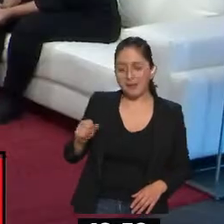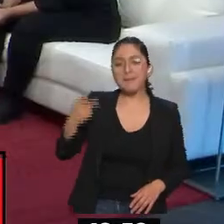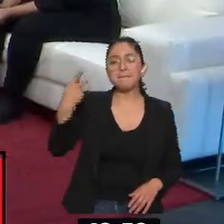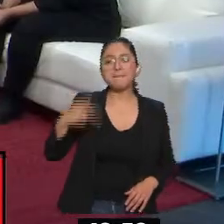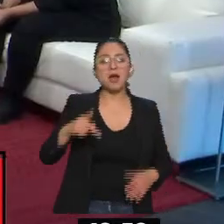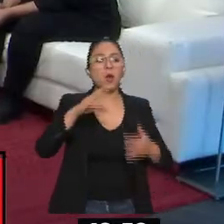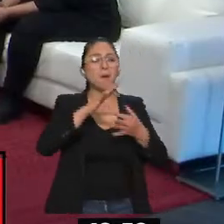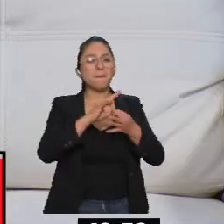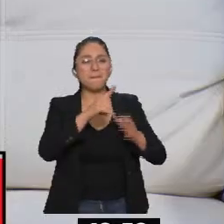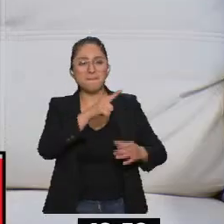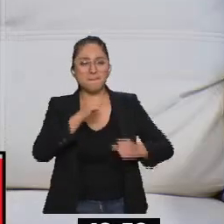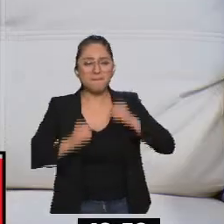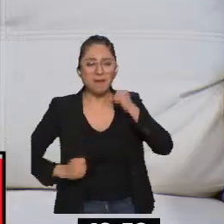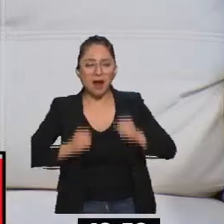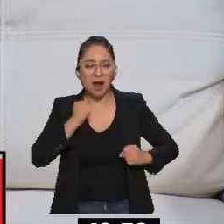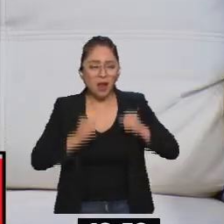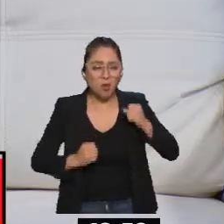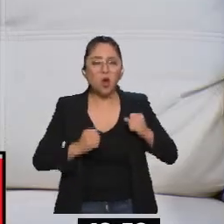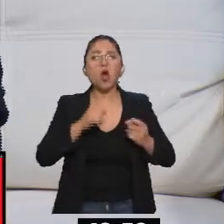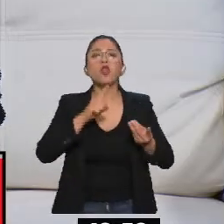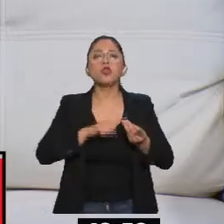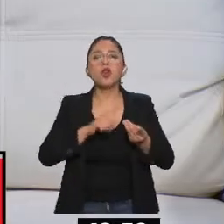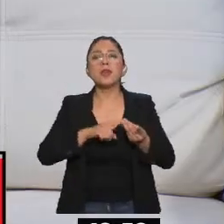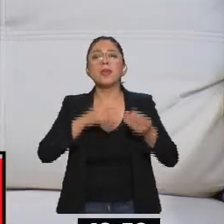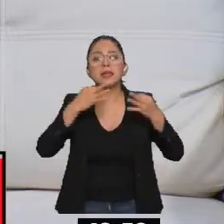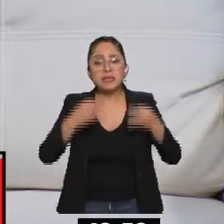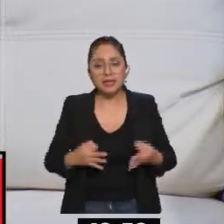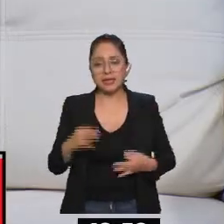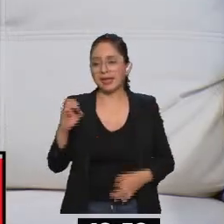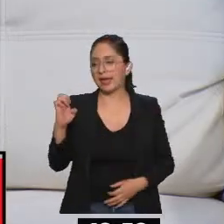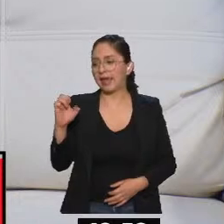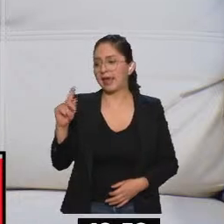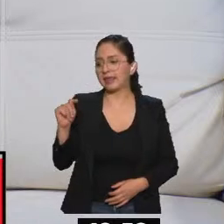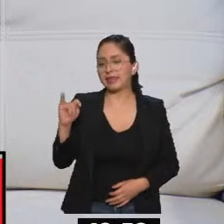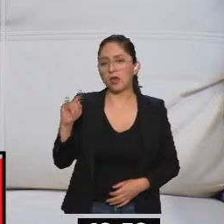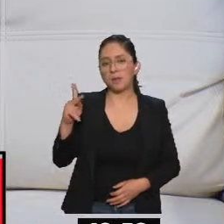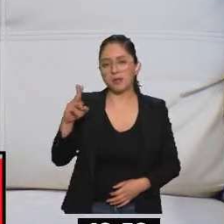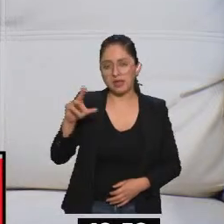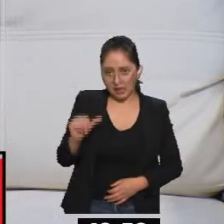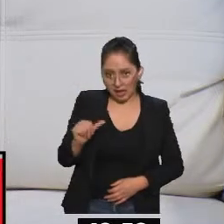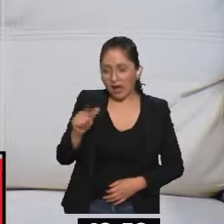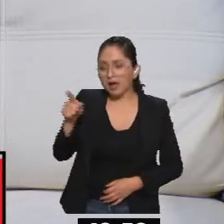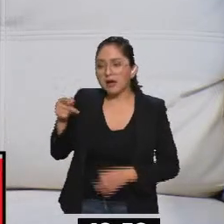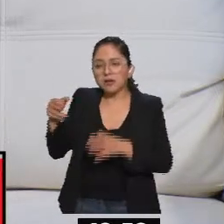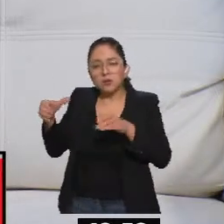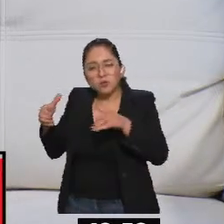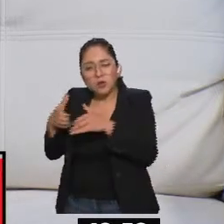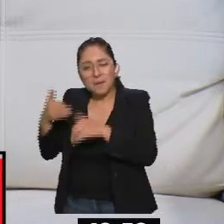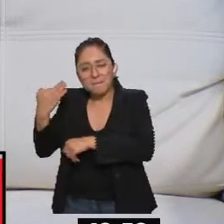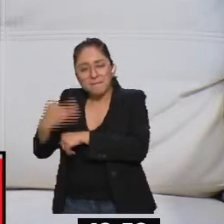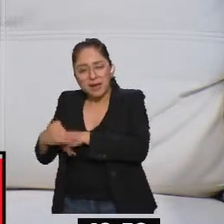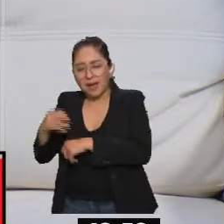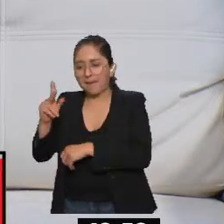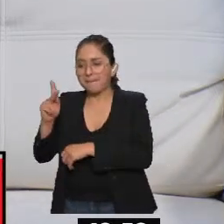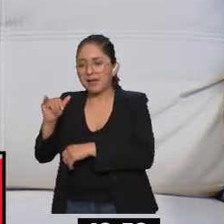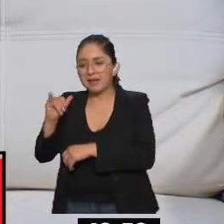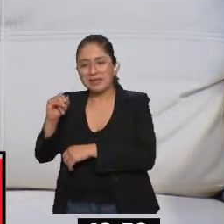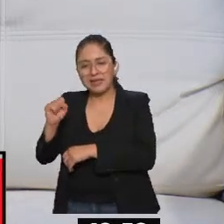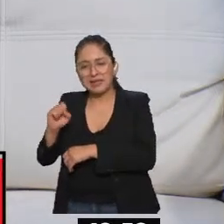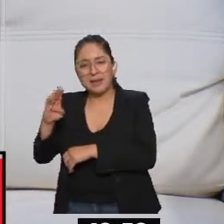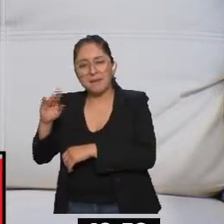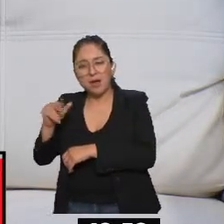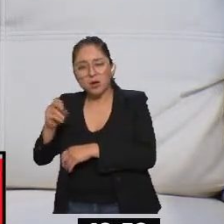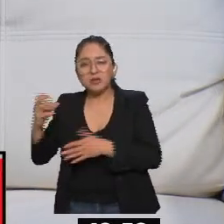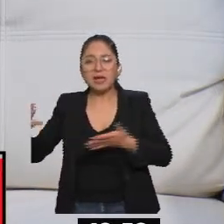Hasna, esta atleta, ella es de Etiopía, se refugió en los Países Bajos, ganó 3 medallas.